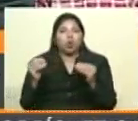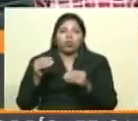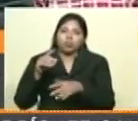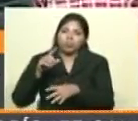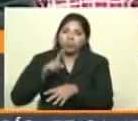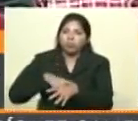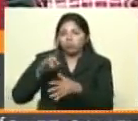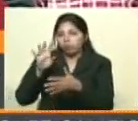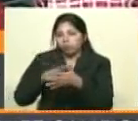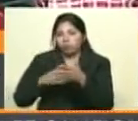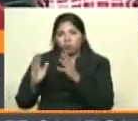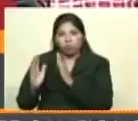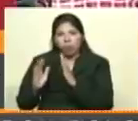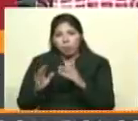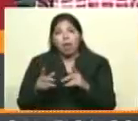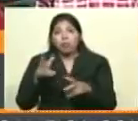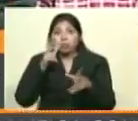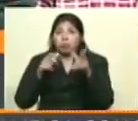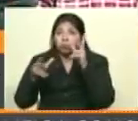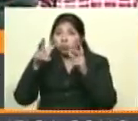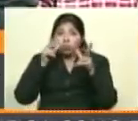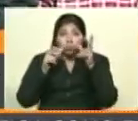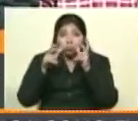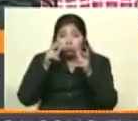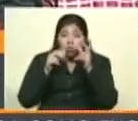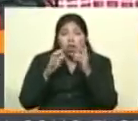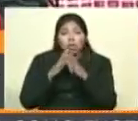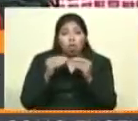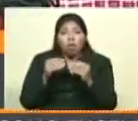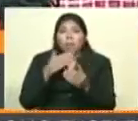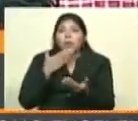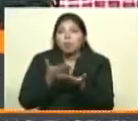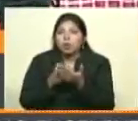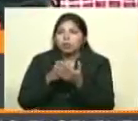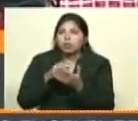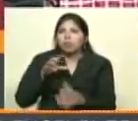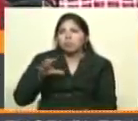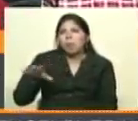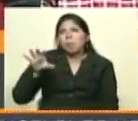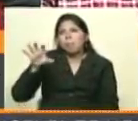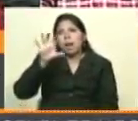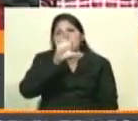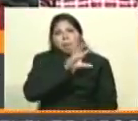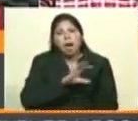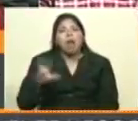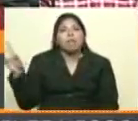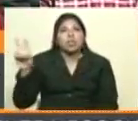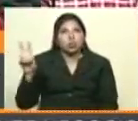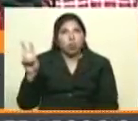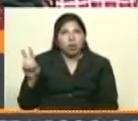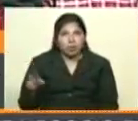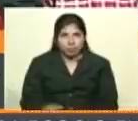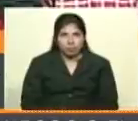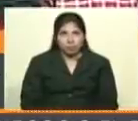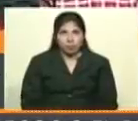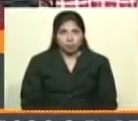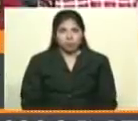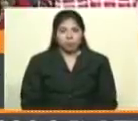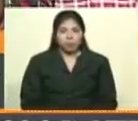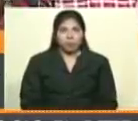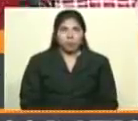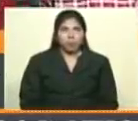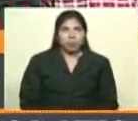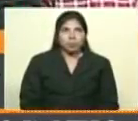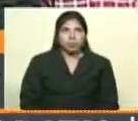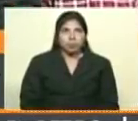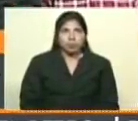la patria, para escuchar las propuestas de todas las regiones del país, para seguir amarrando lo que va a ser nuestro gobierno con el plan 2025,